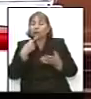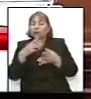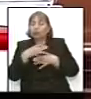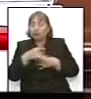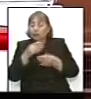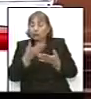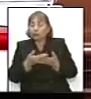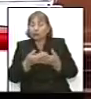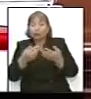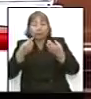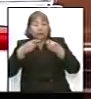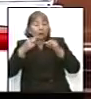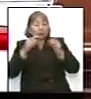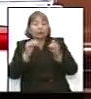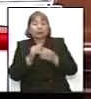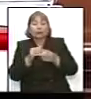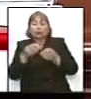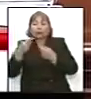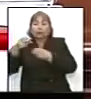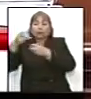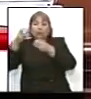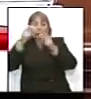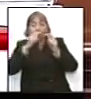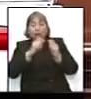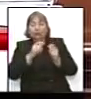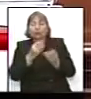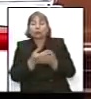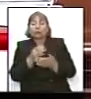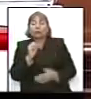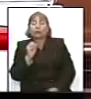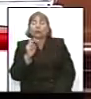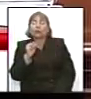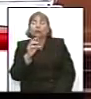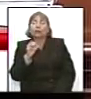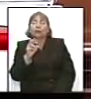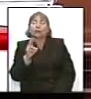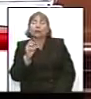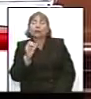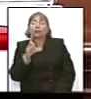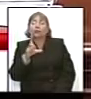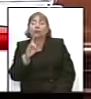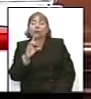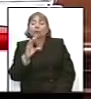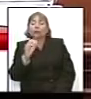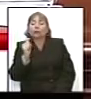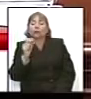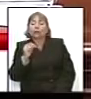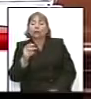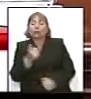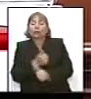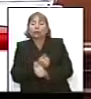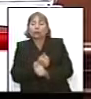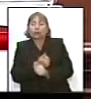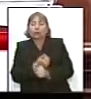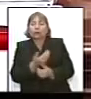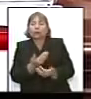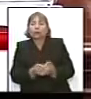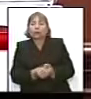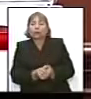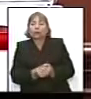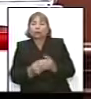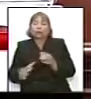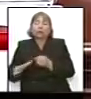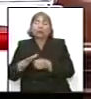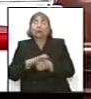nacional la promoción del corredor turístico del Valle del Sondondo, ubicado en la provincia de Lucanas, departamento de Ayacucho, que abarca